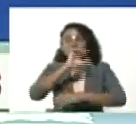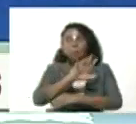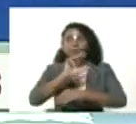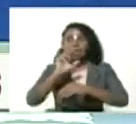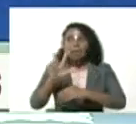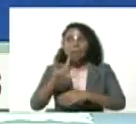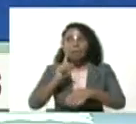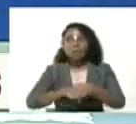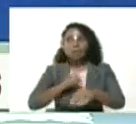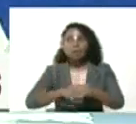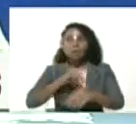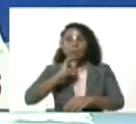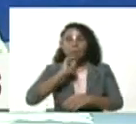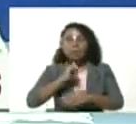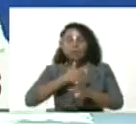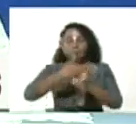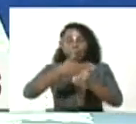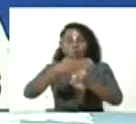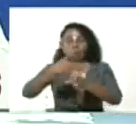1:53, informándoles,